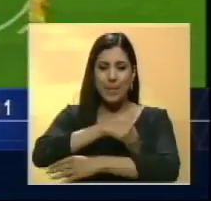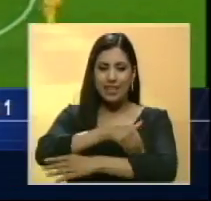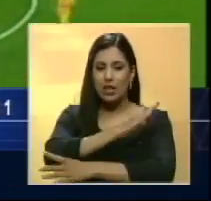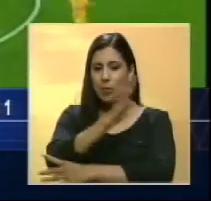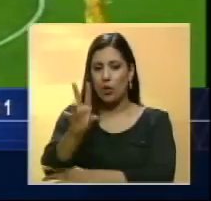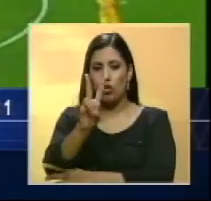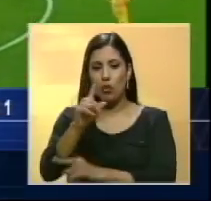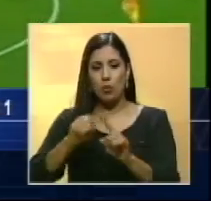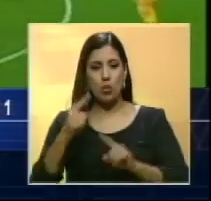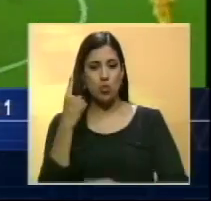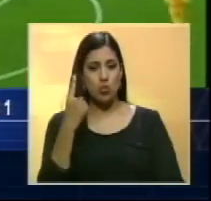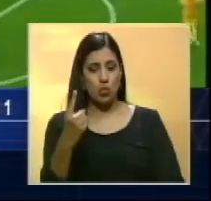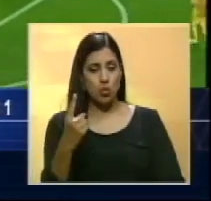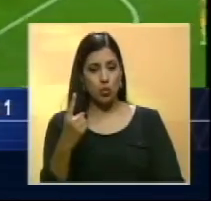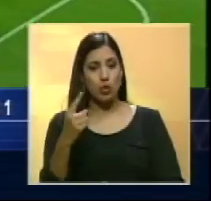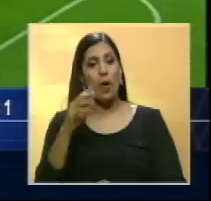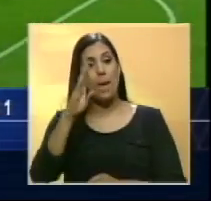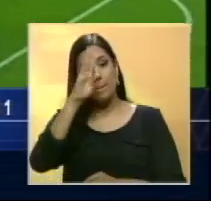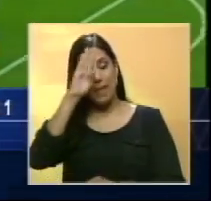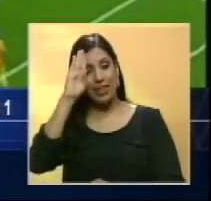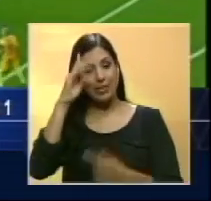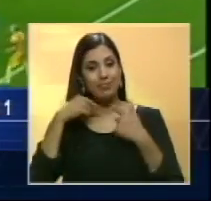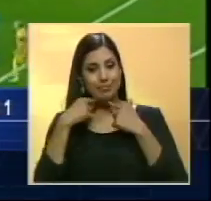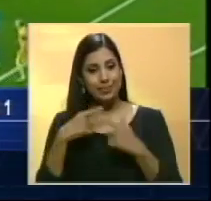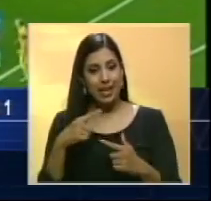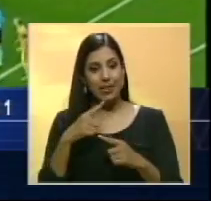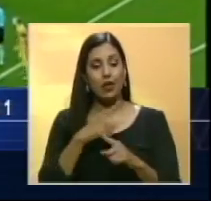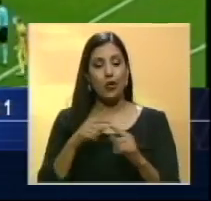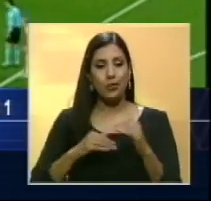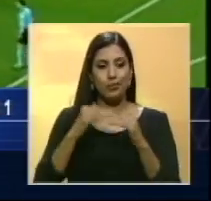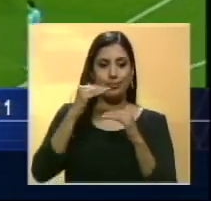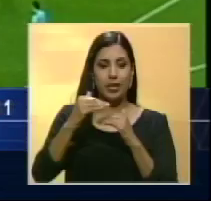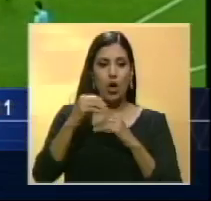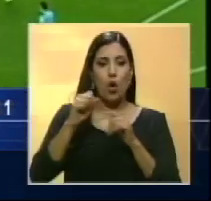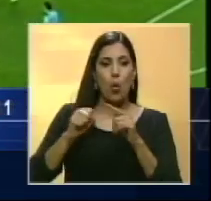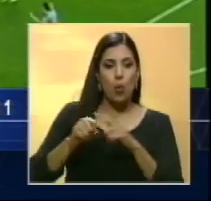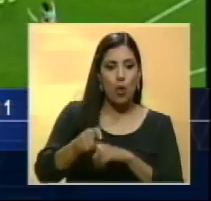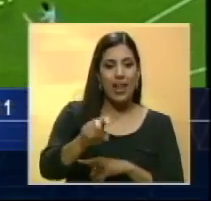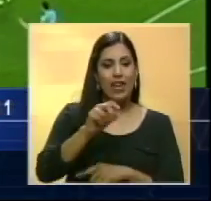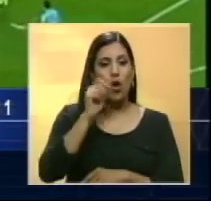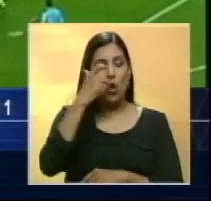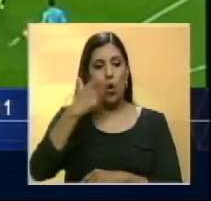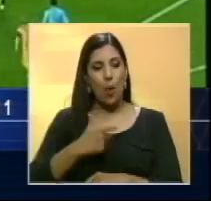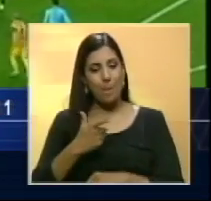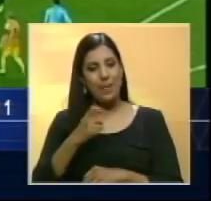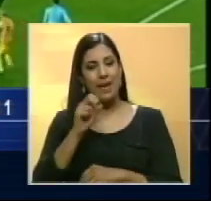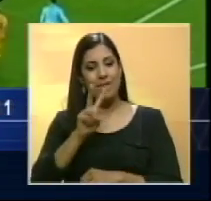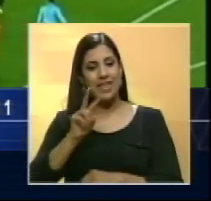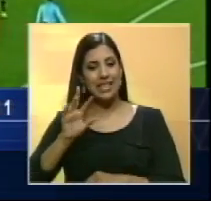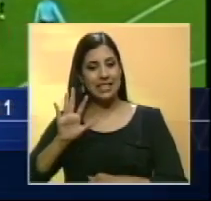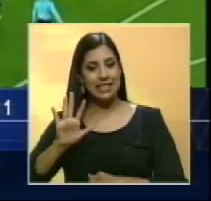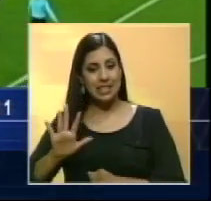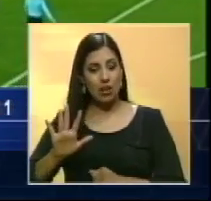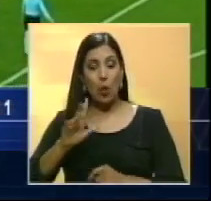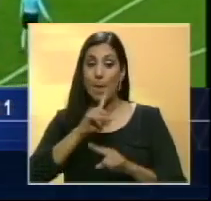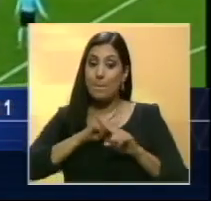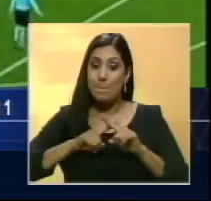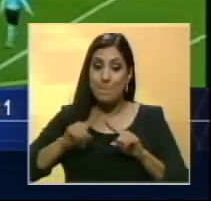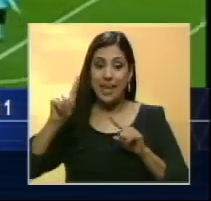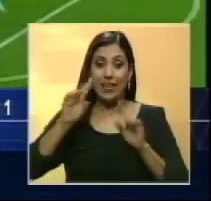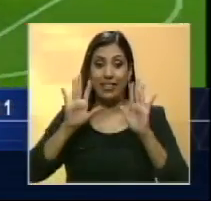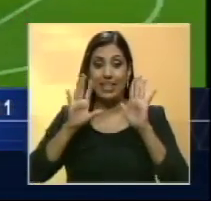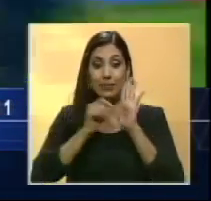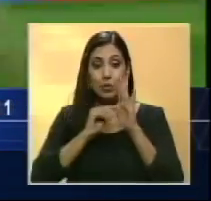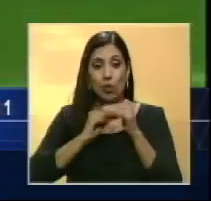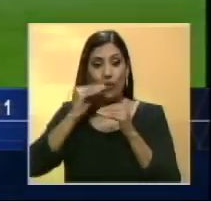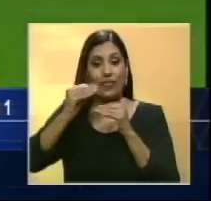venció 2-1 al Atlético de Madrid. Los colchoneros picaron adelante con un gol de Fernando Torres al minuto 25, pero 10 minutos